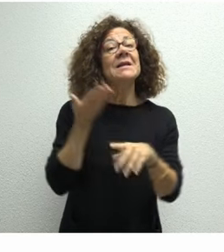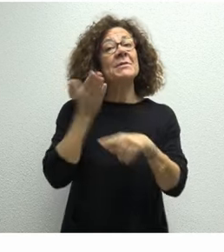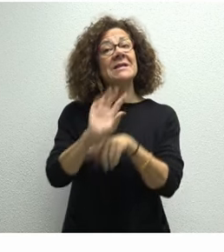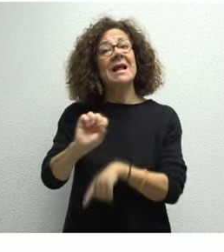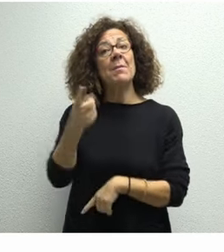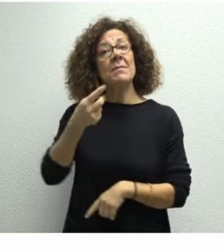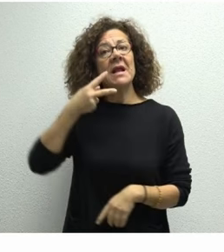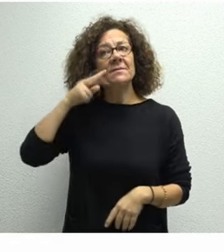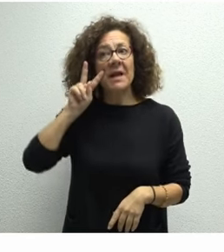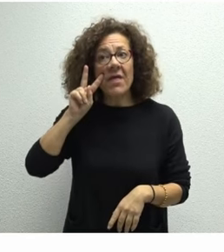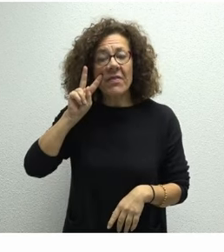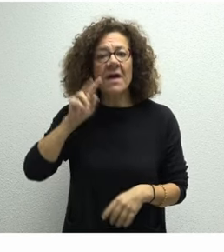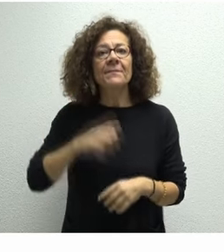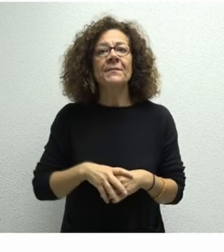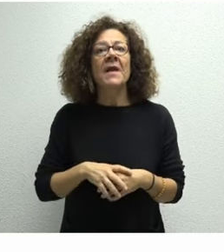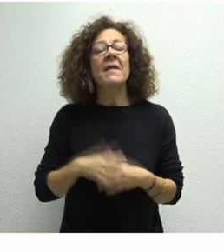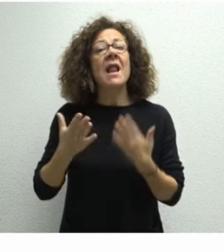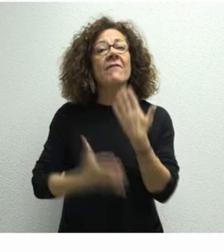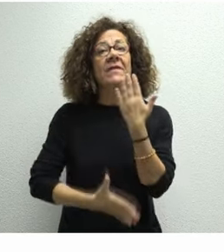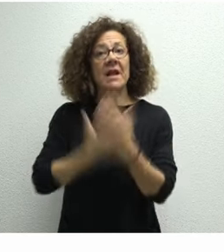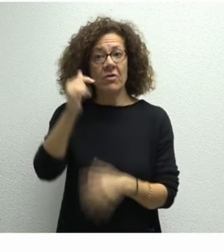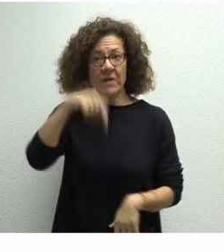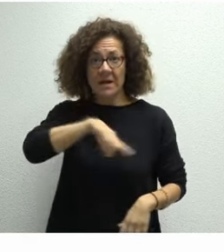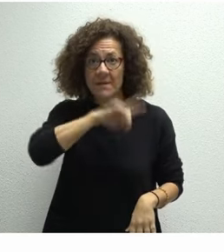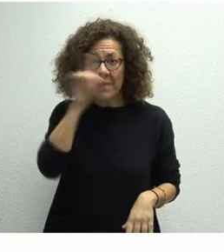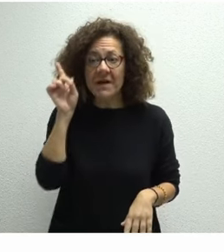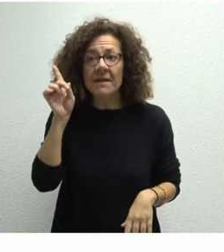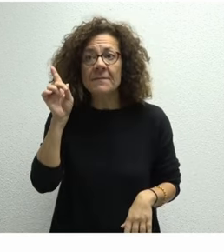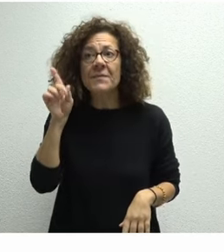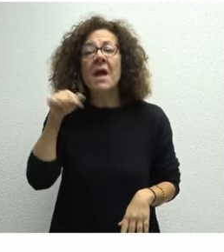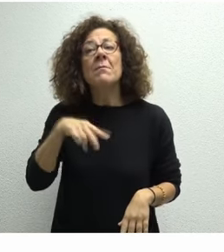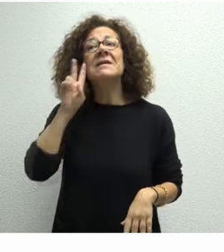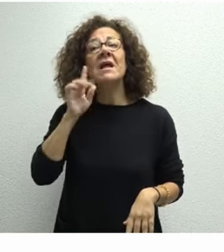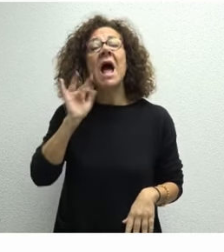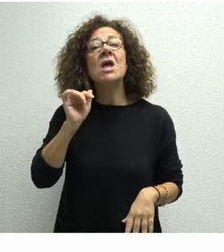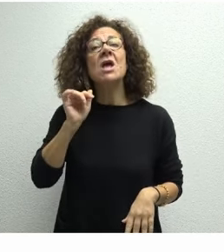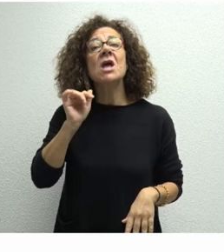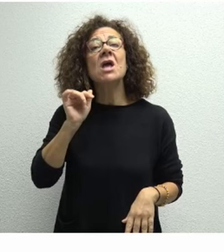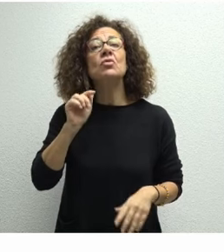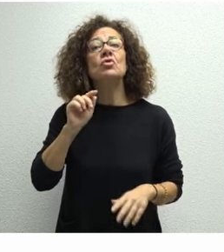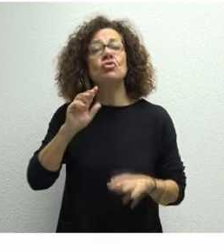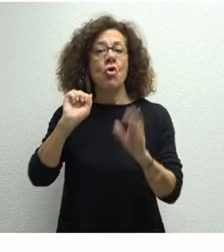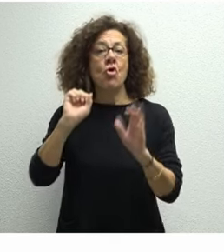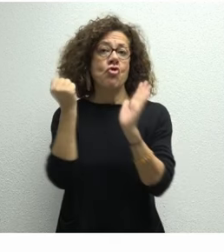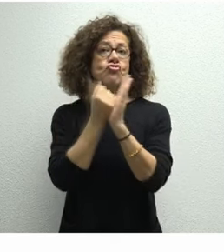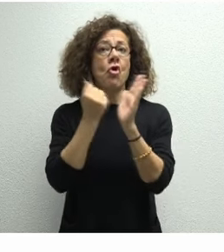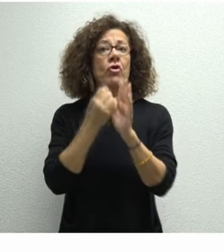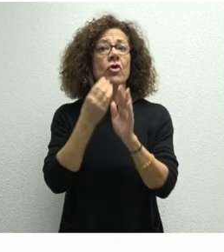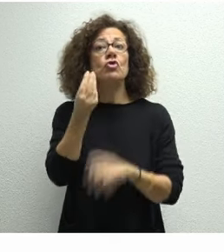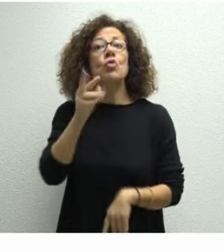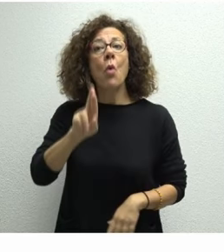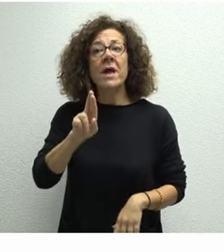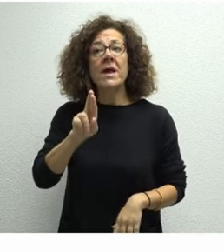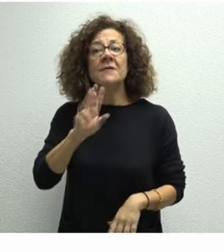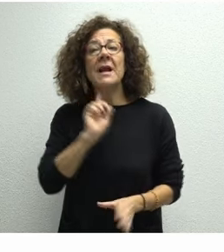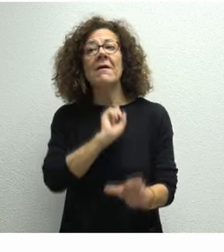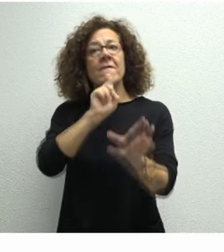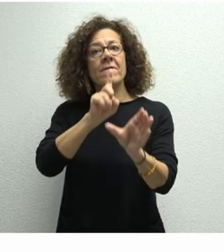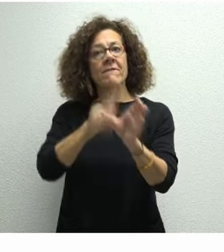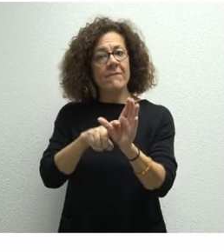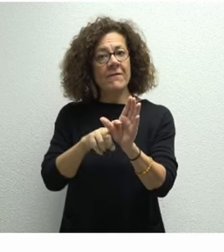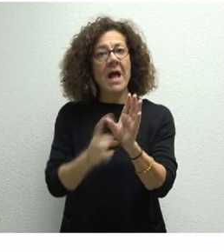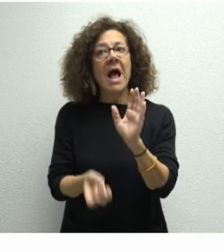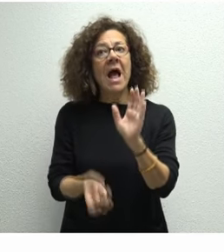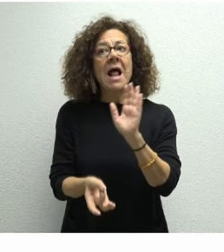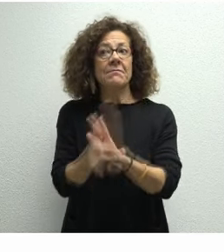primera experiencia que es la de la Federación de Madrid eh Vais a ver que tenéis unos QR a los dos lados es para que os suméis al Canal que hemos